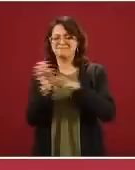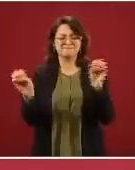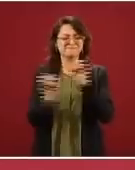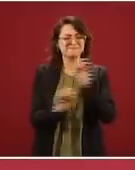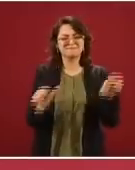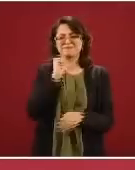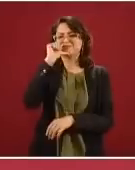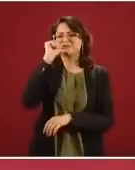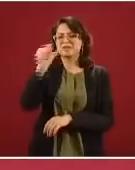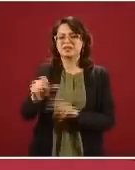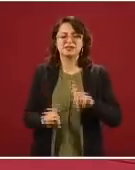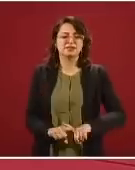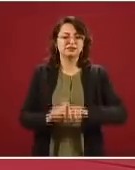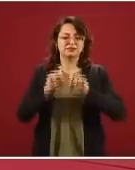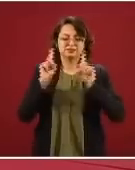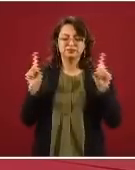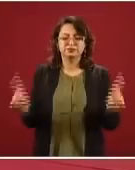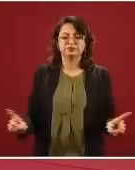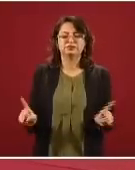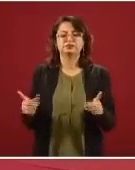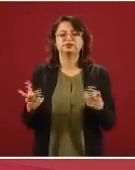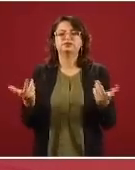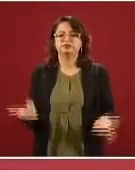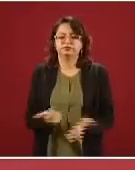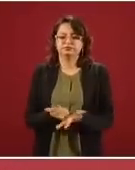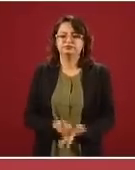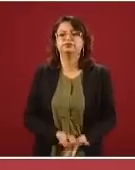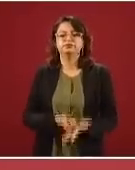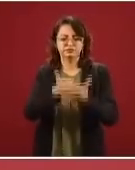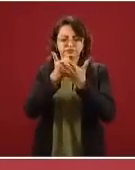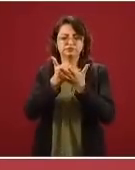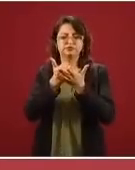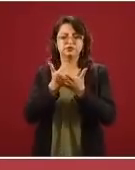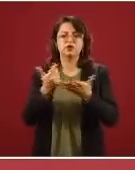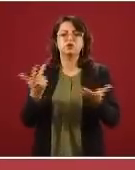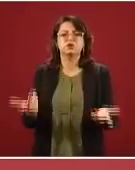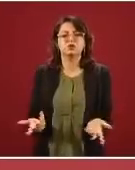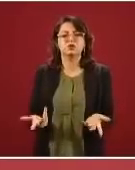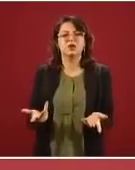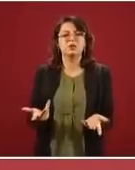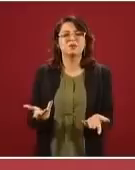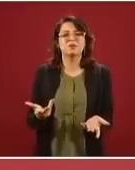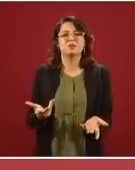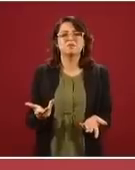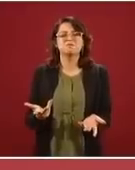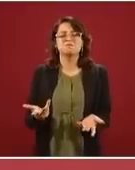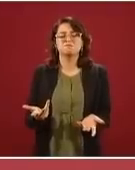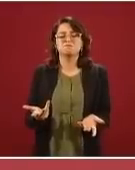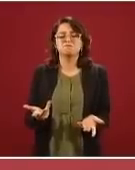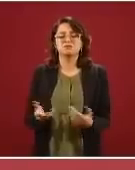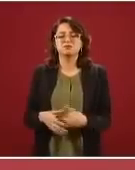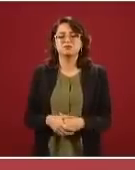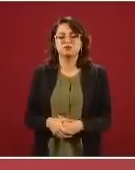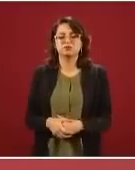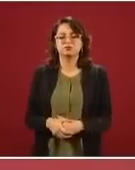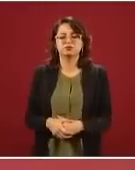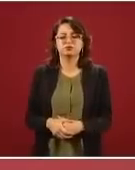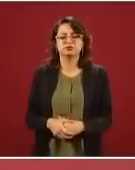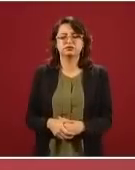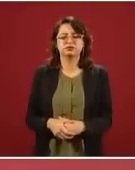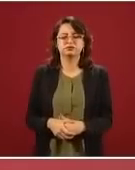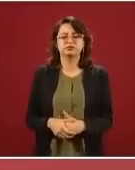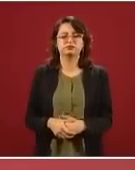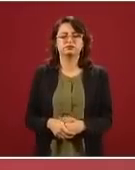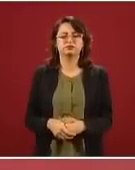para nada, al contrario, nos va a ayudar. ¿Cómo no vamos